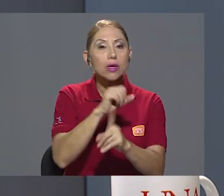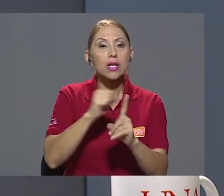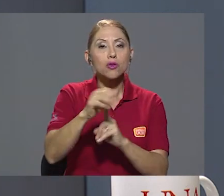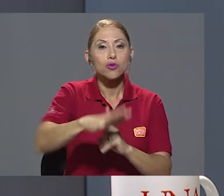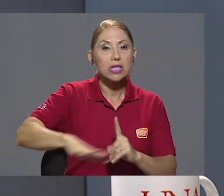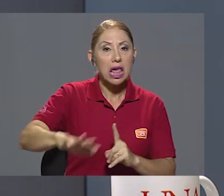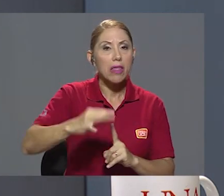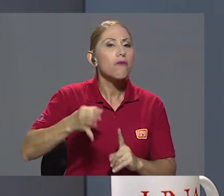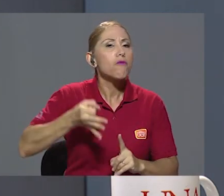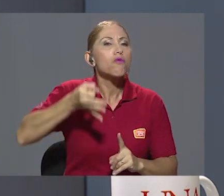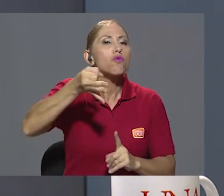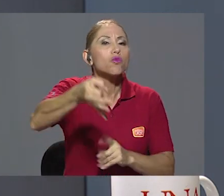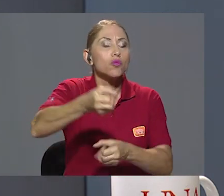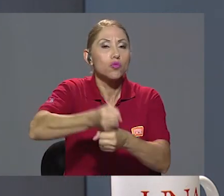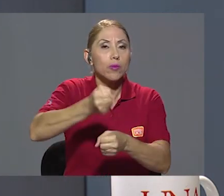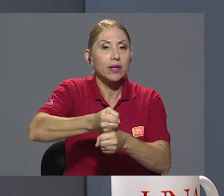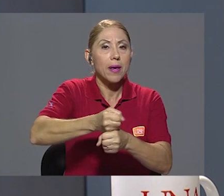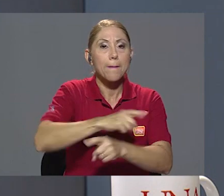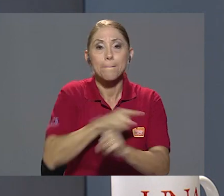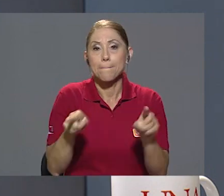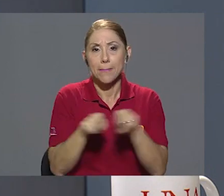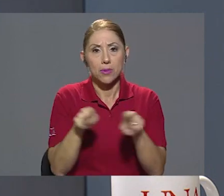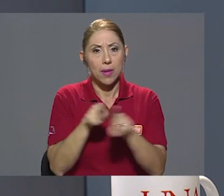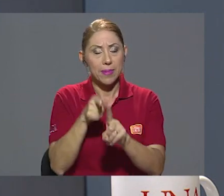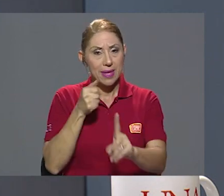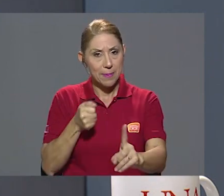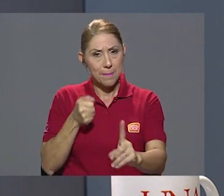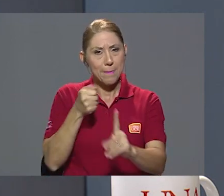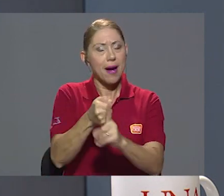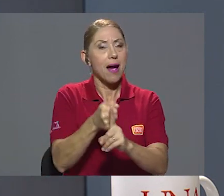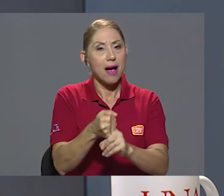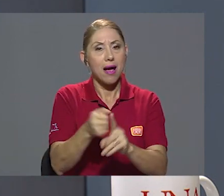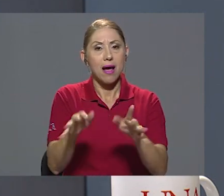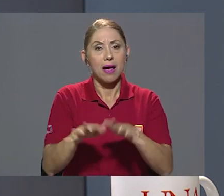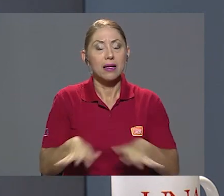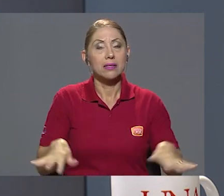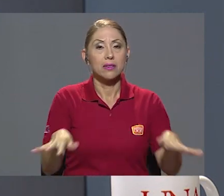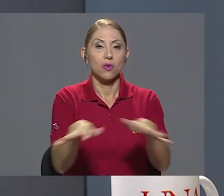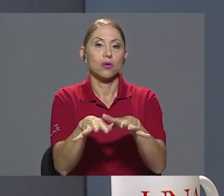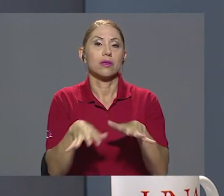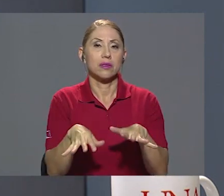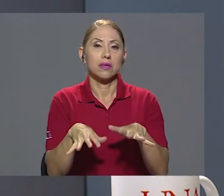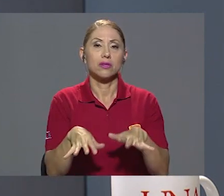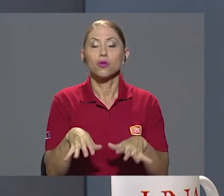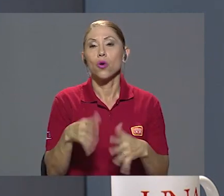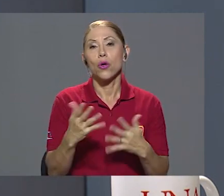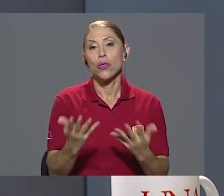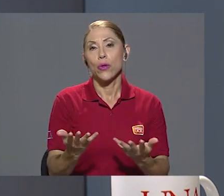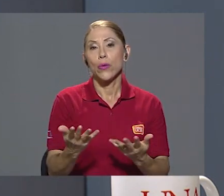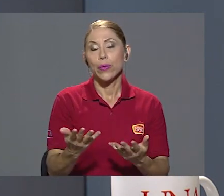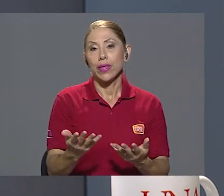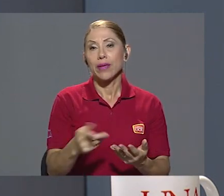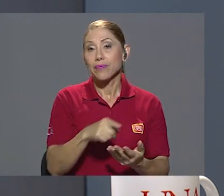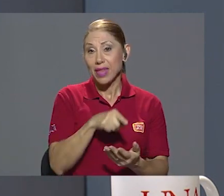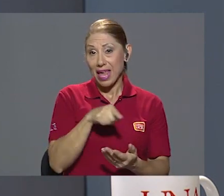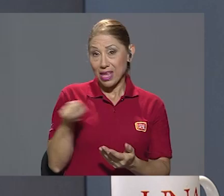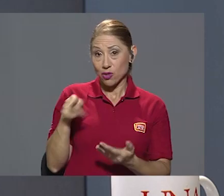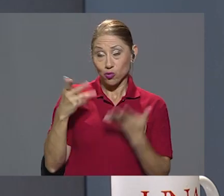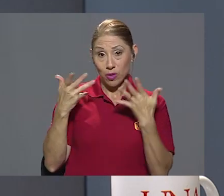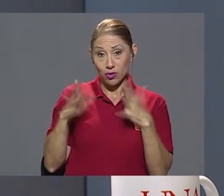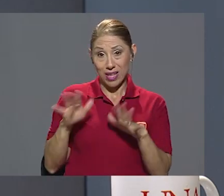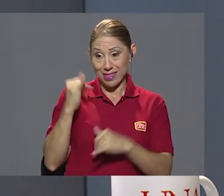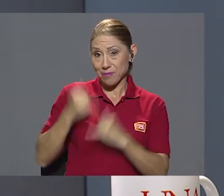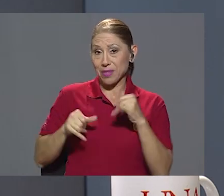¿verdad? Pero también impactar de manera más directa a ese contexto donde van a insertarse